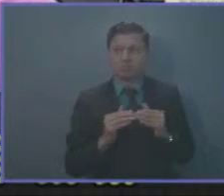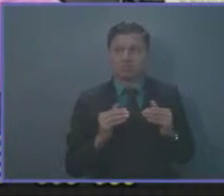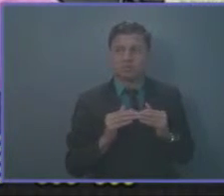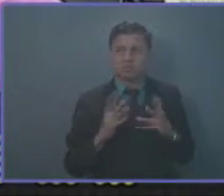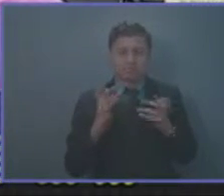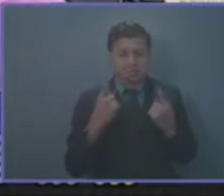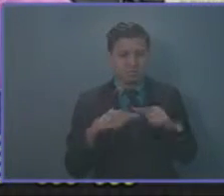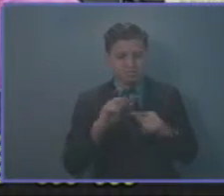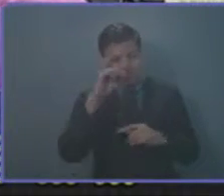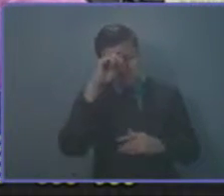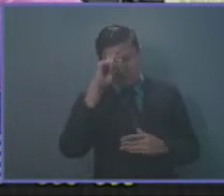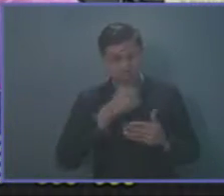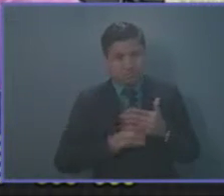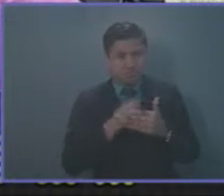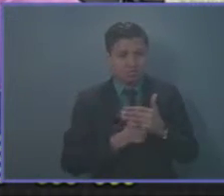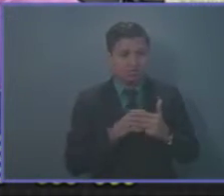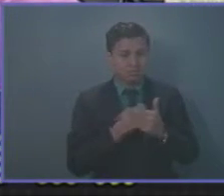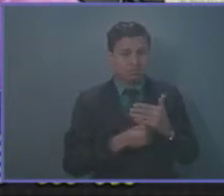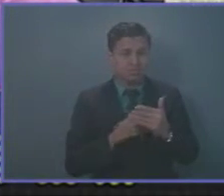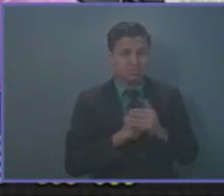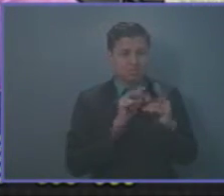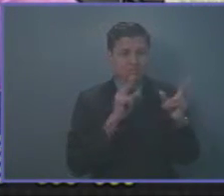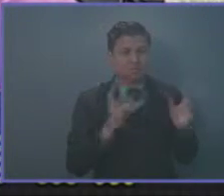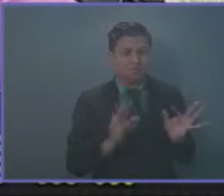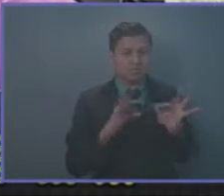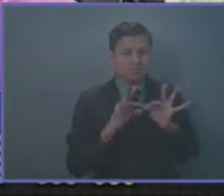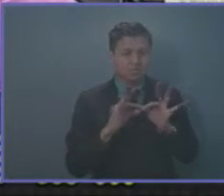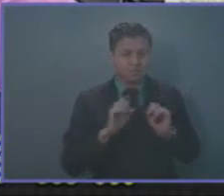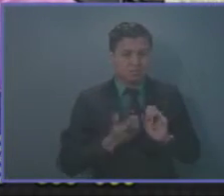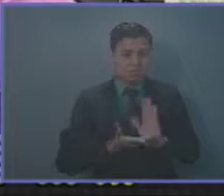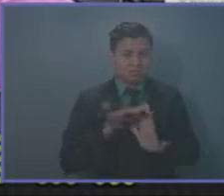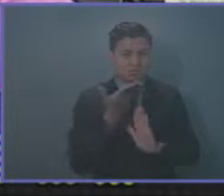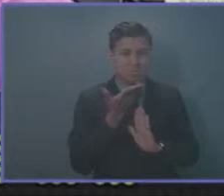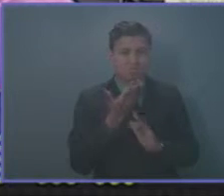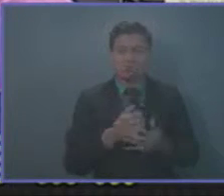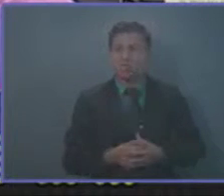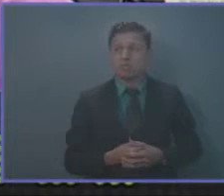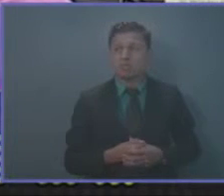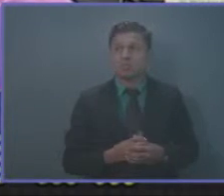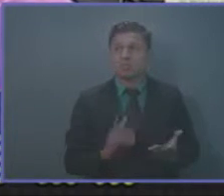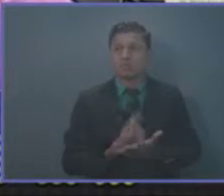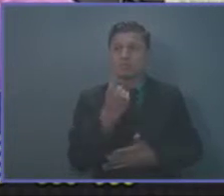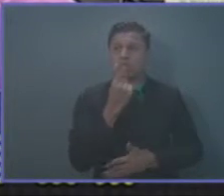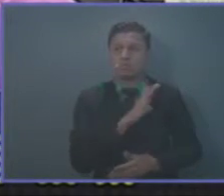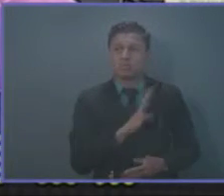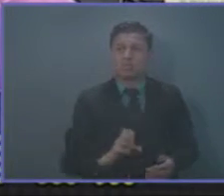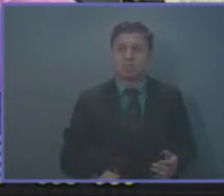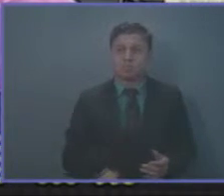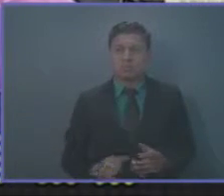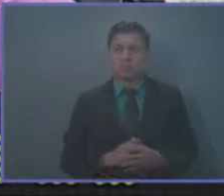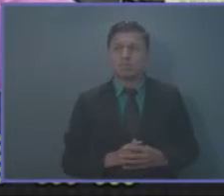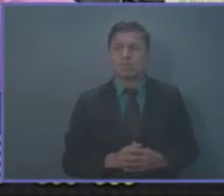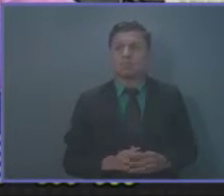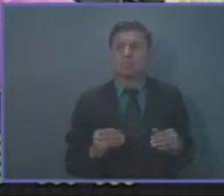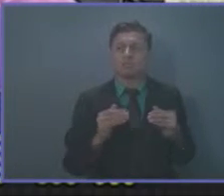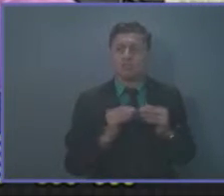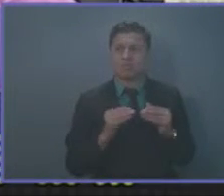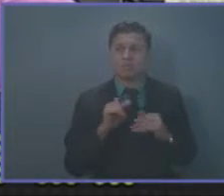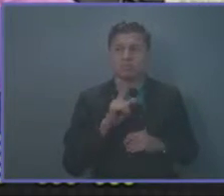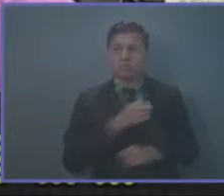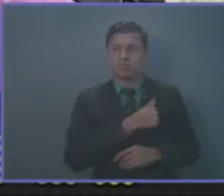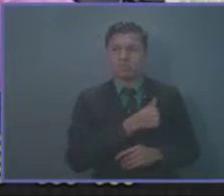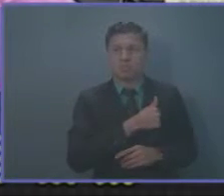seguir trabajando en la relación a fortalecer a la Universidad del Salvador y a ese rol